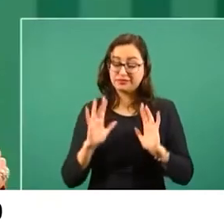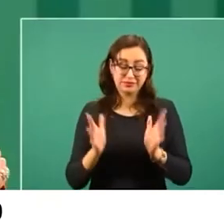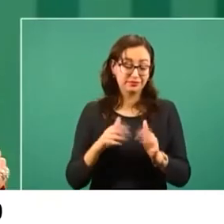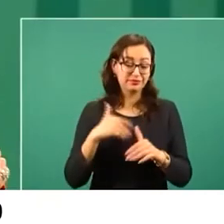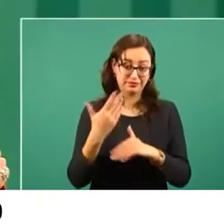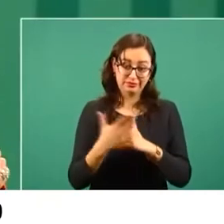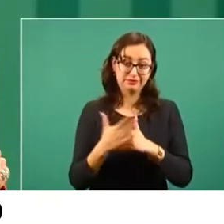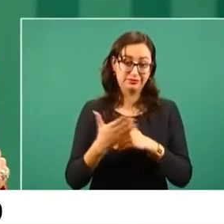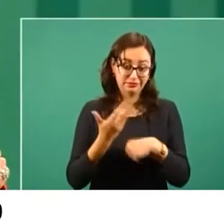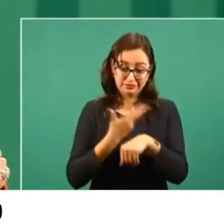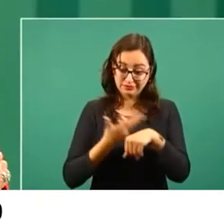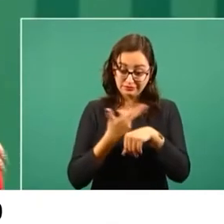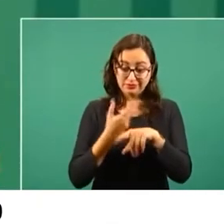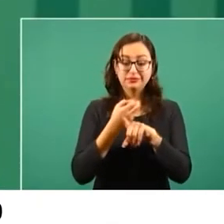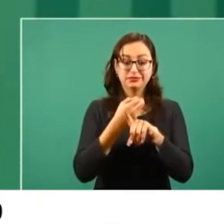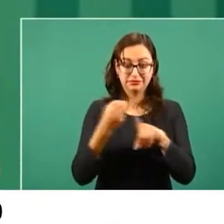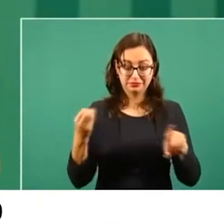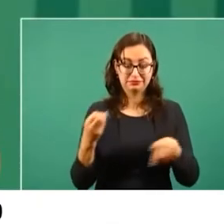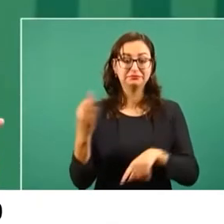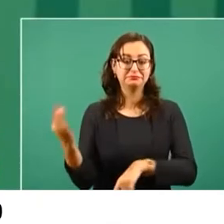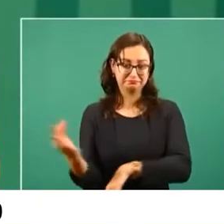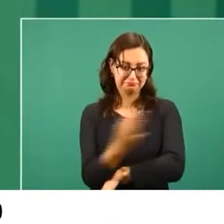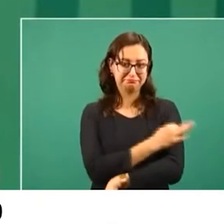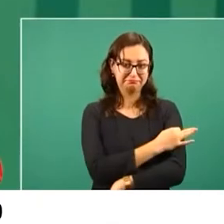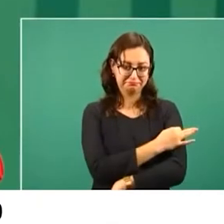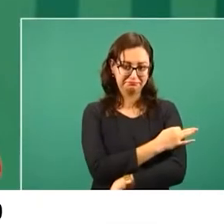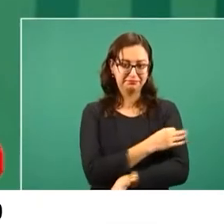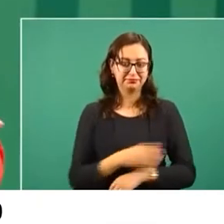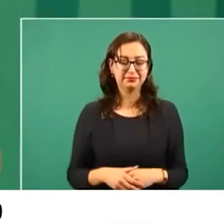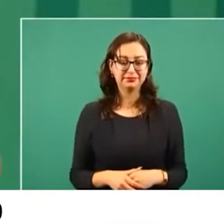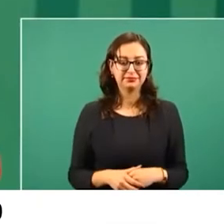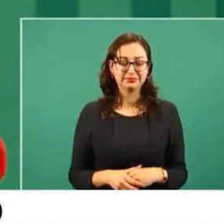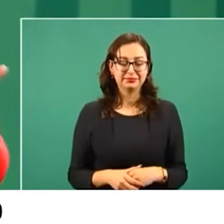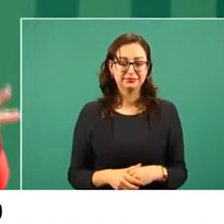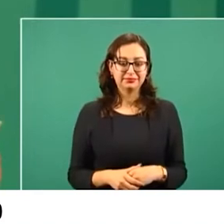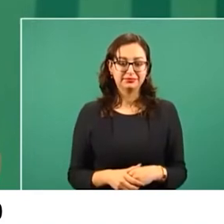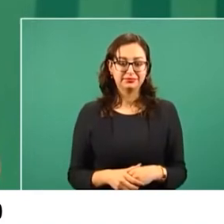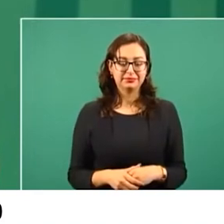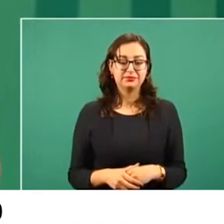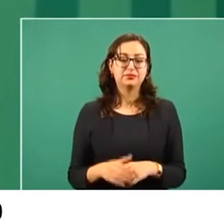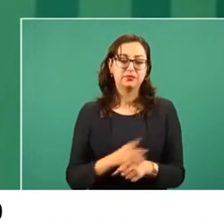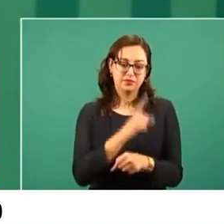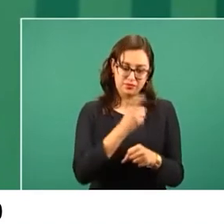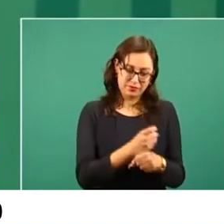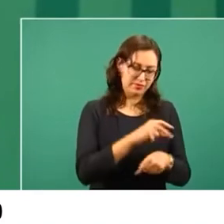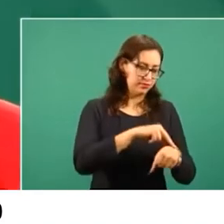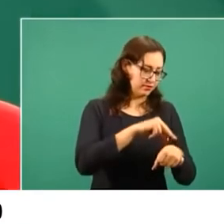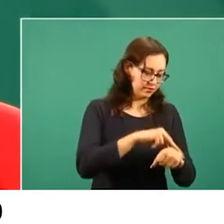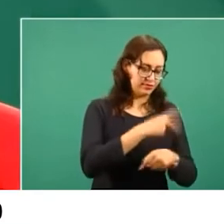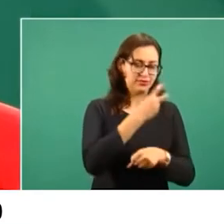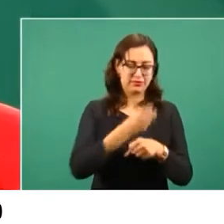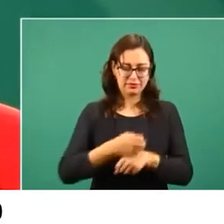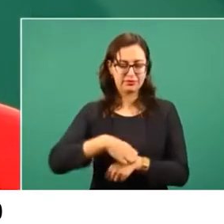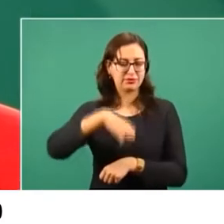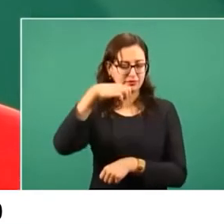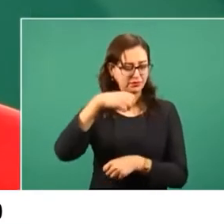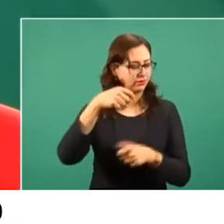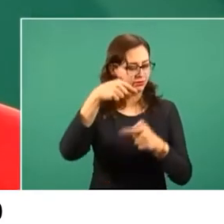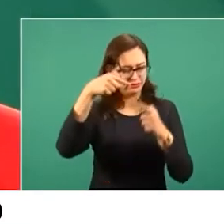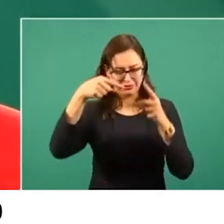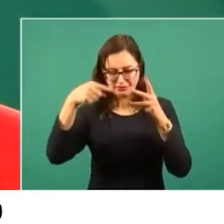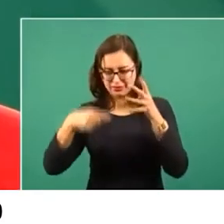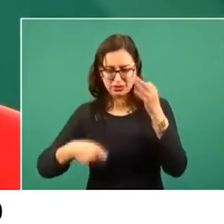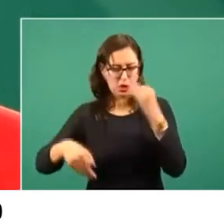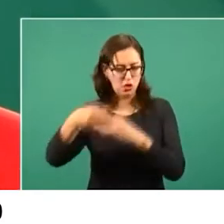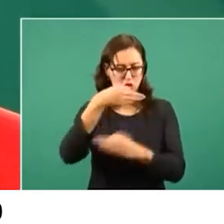logística que ha estado planteando y planeando, primero los médicos, en fin, todo lo que ha sido